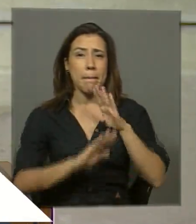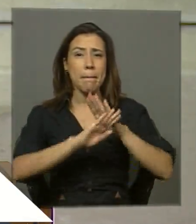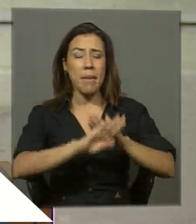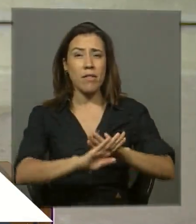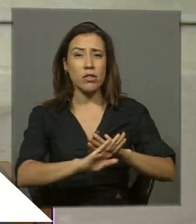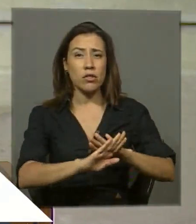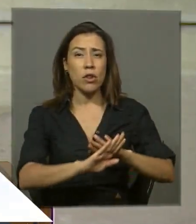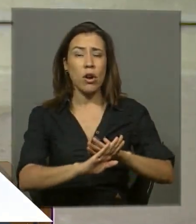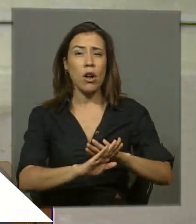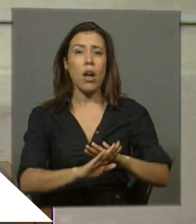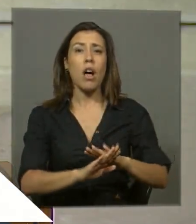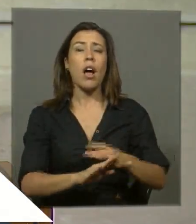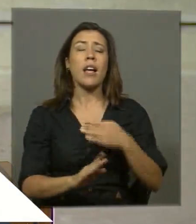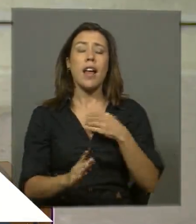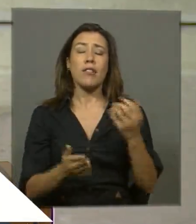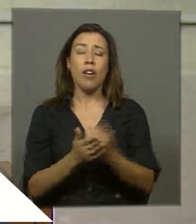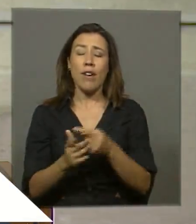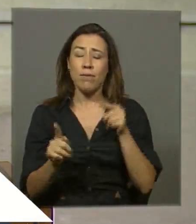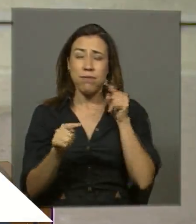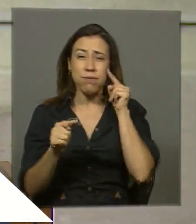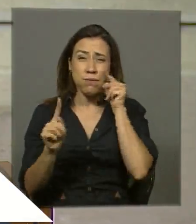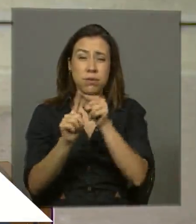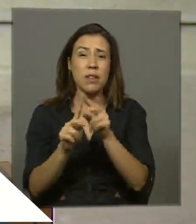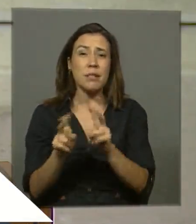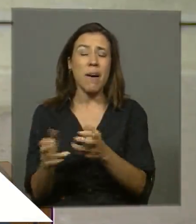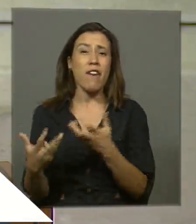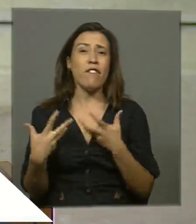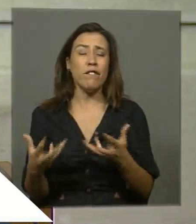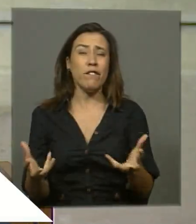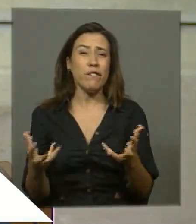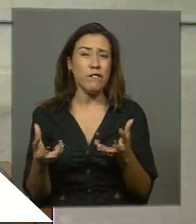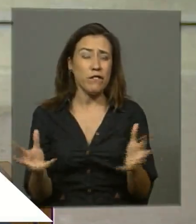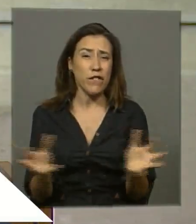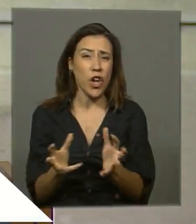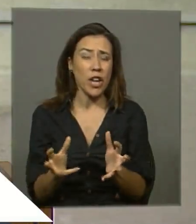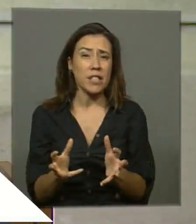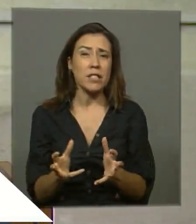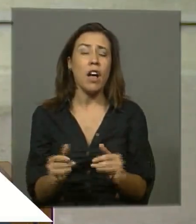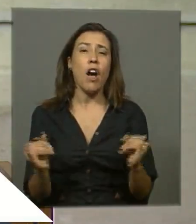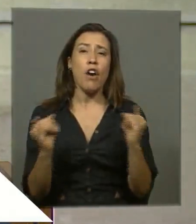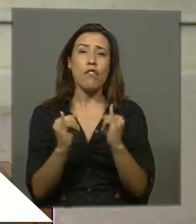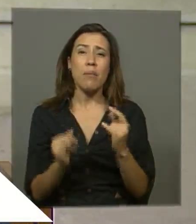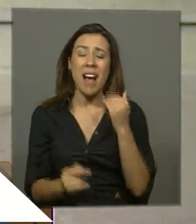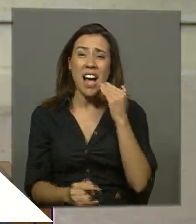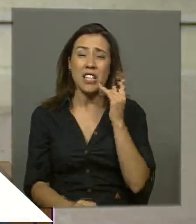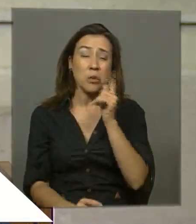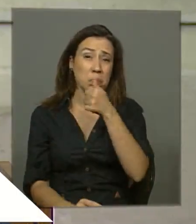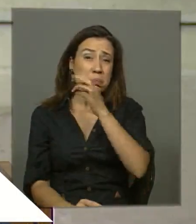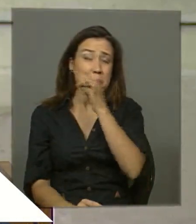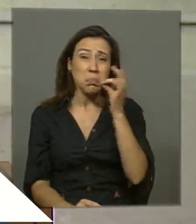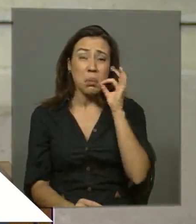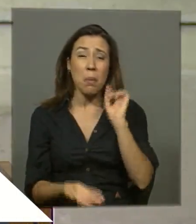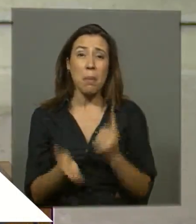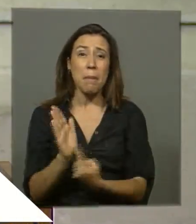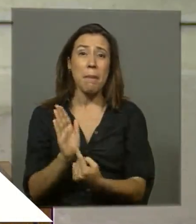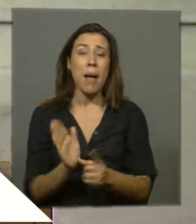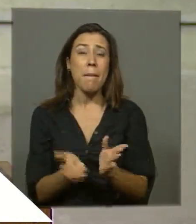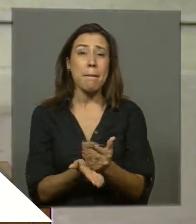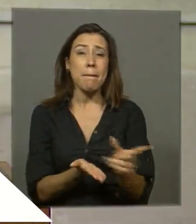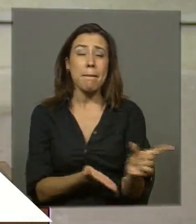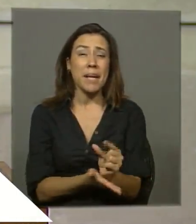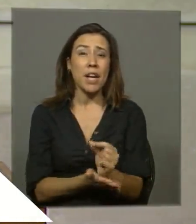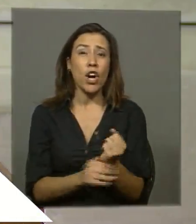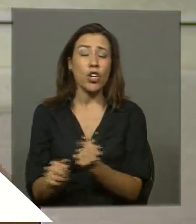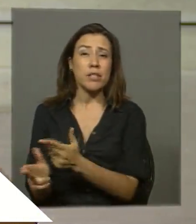la persecución de los hechos de violencia hay muchas acciones que así lo confirman la forma casi anónima con que se promulgó la agenda corta